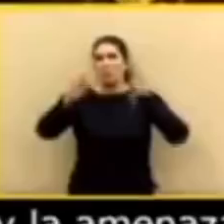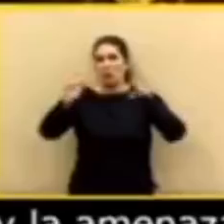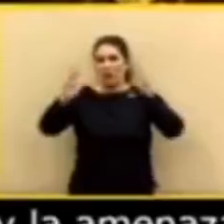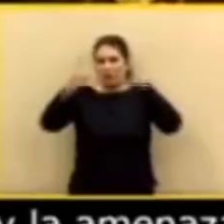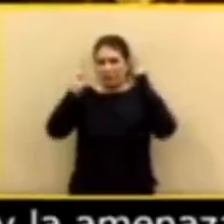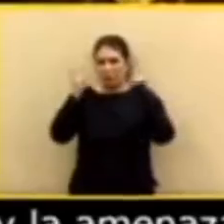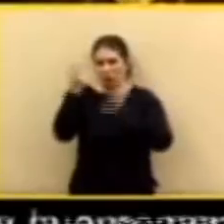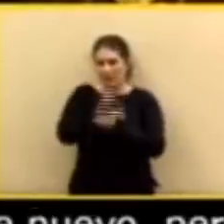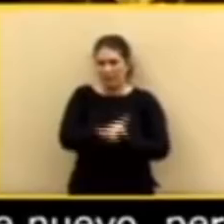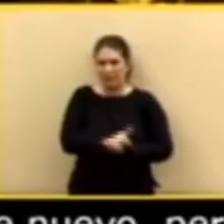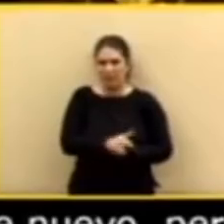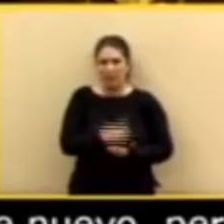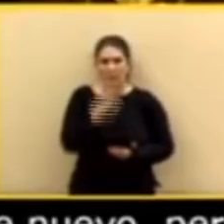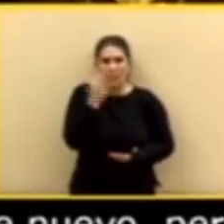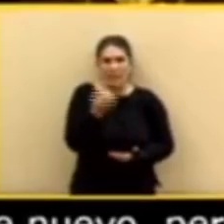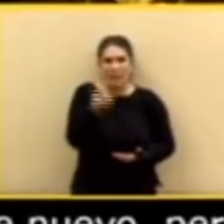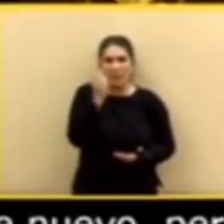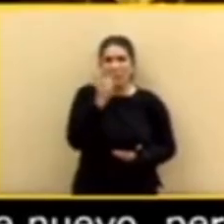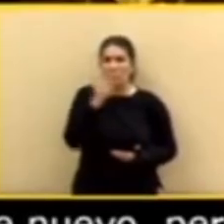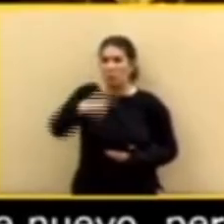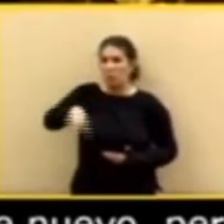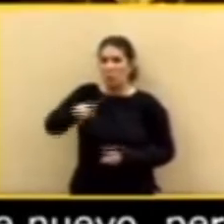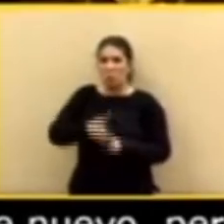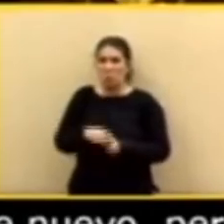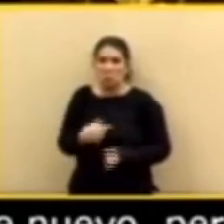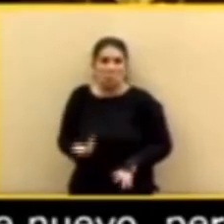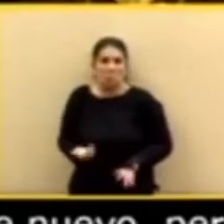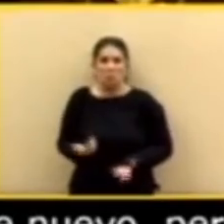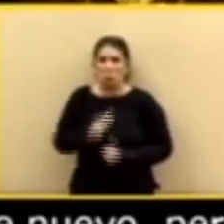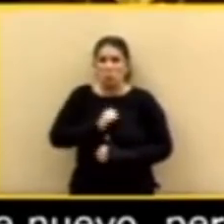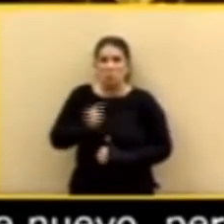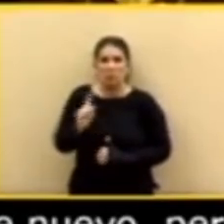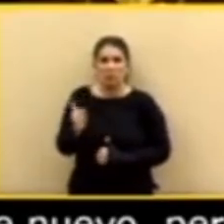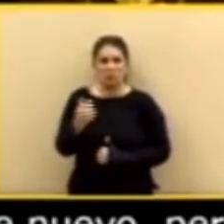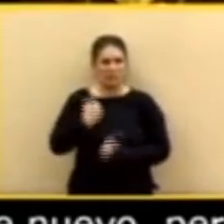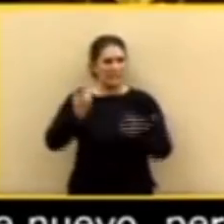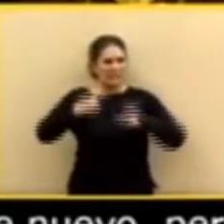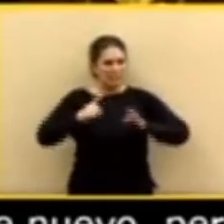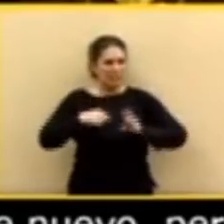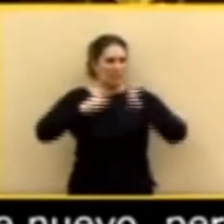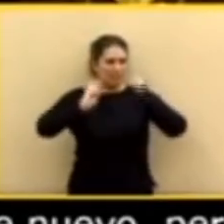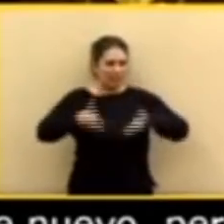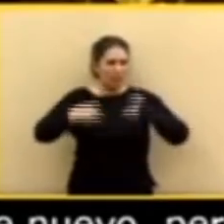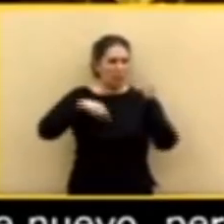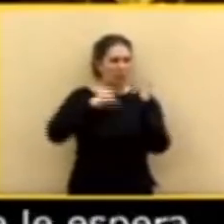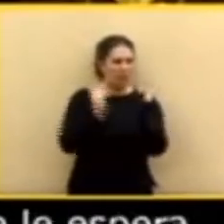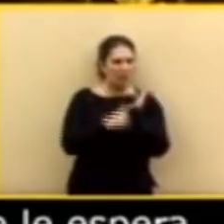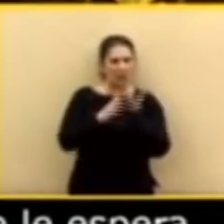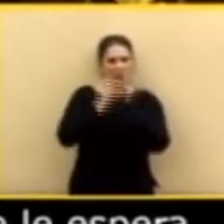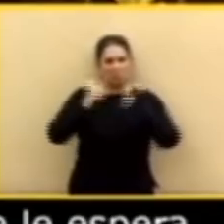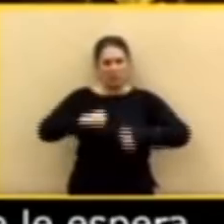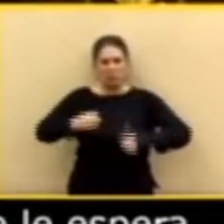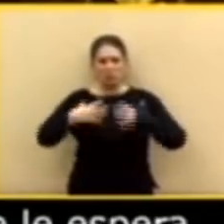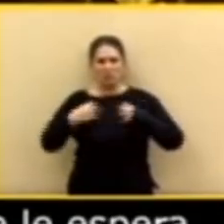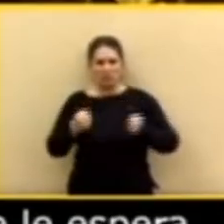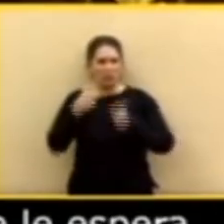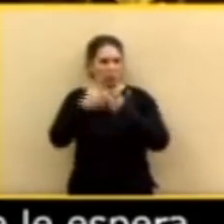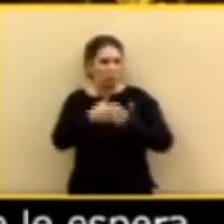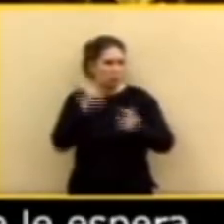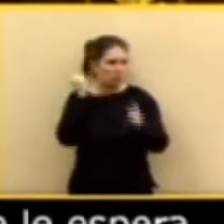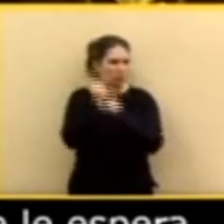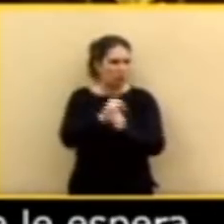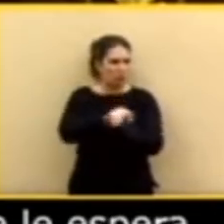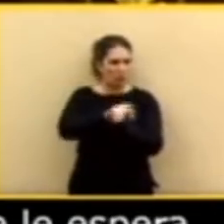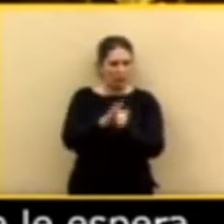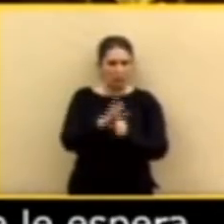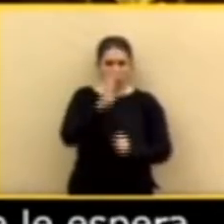Y ya después, ya ha respondido Teo a quien que sé que ha celebrado y por el cual yo no tengo ninguna simpatía y como no tengo nada bueno que decir sobre Teo, dije, no diré